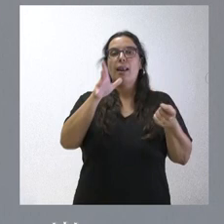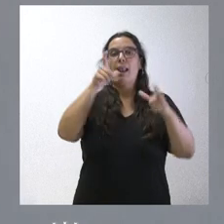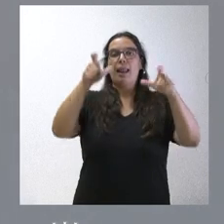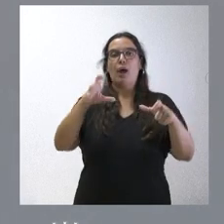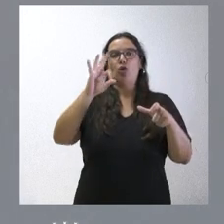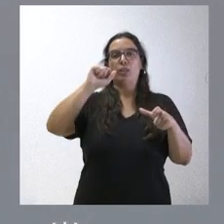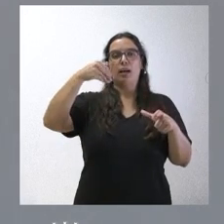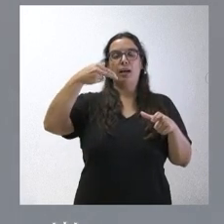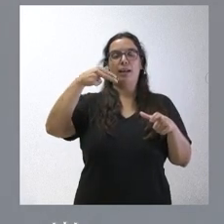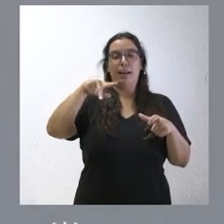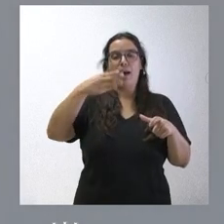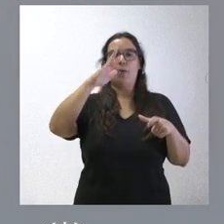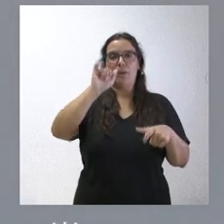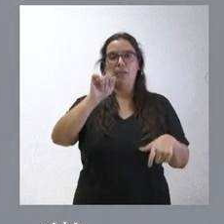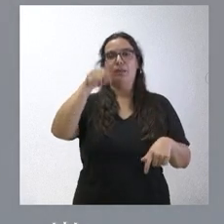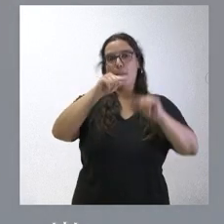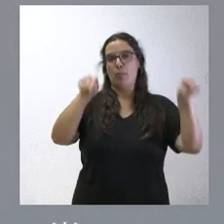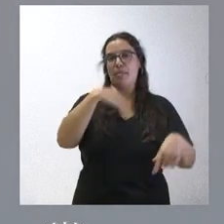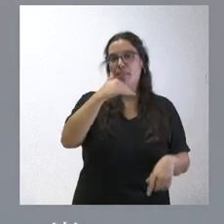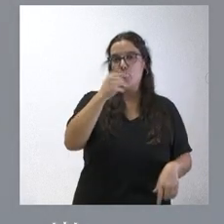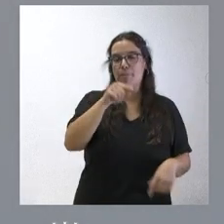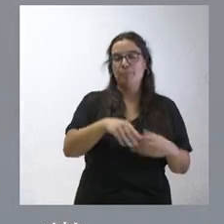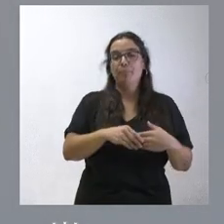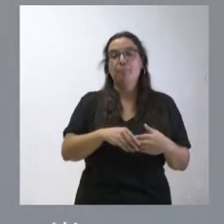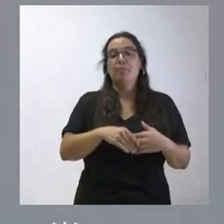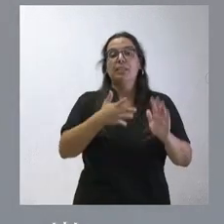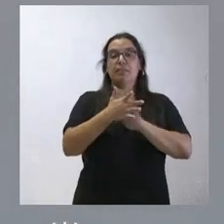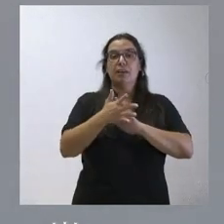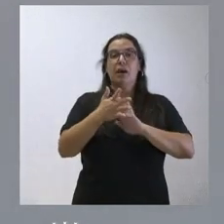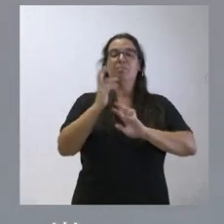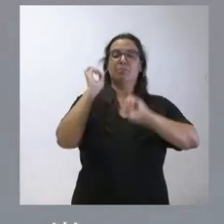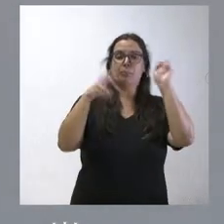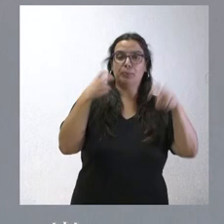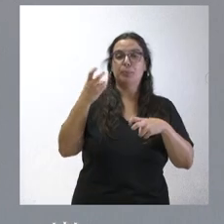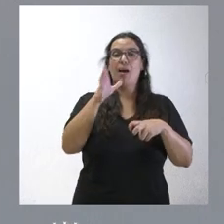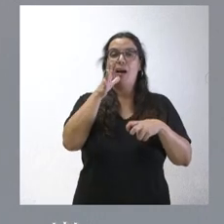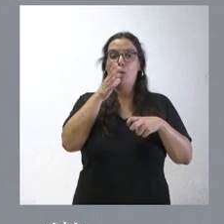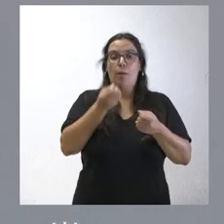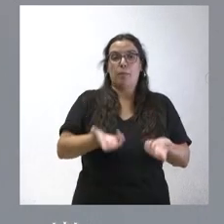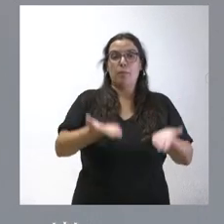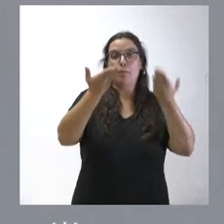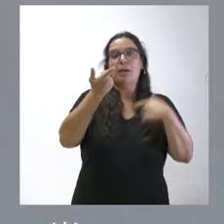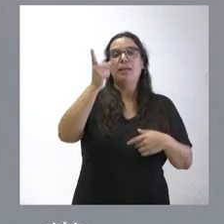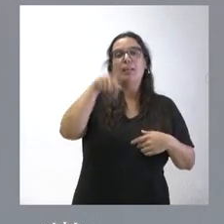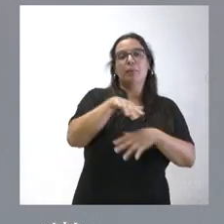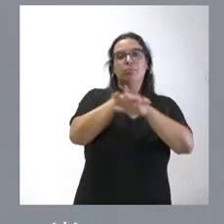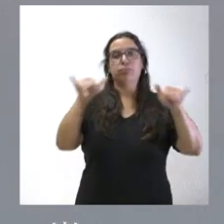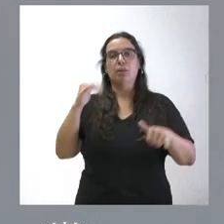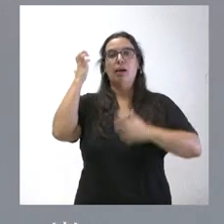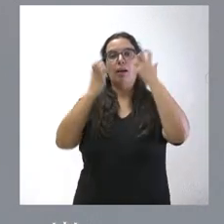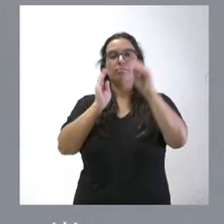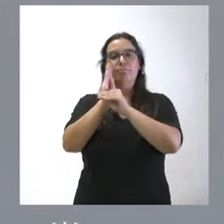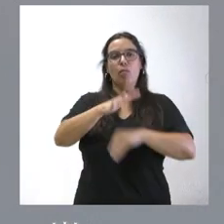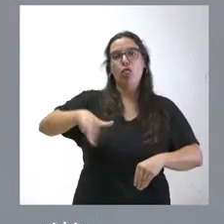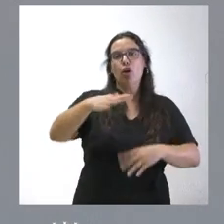Sanabria también en Zamora es la restauración de este balance hídrico y la compatización de la ganadería en zonas húmedas del